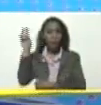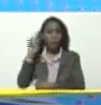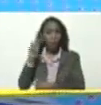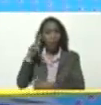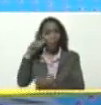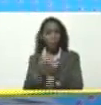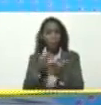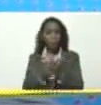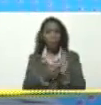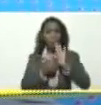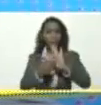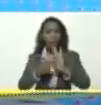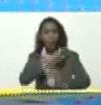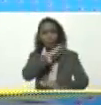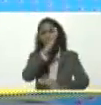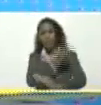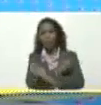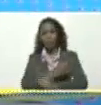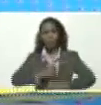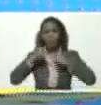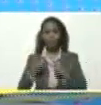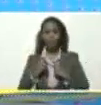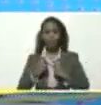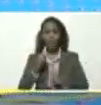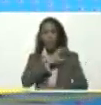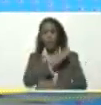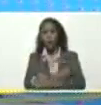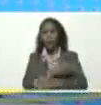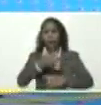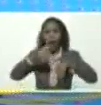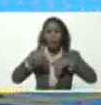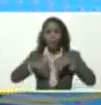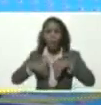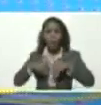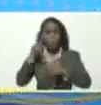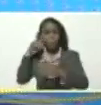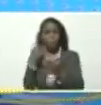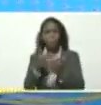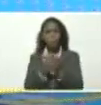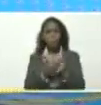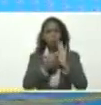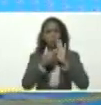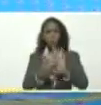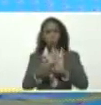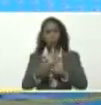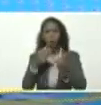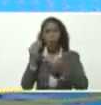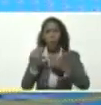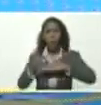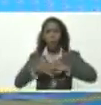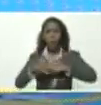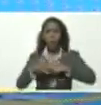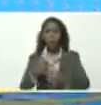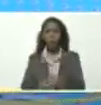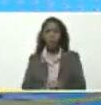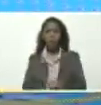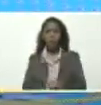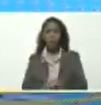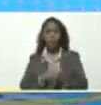demostró su fortaleza. El poder electoral demostró su fortaleza tecnológica.